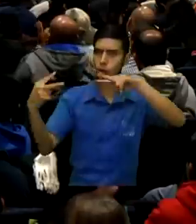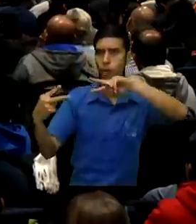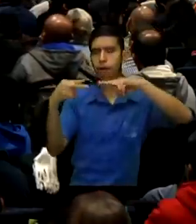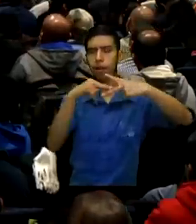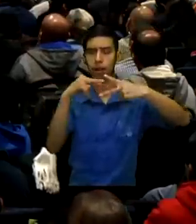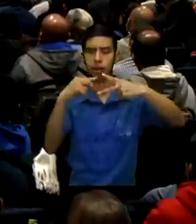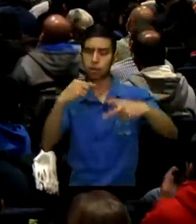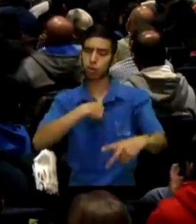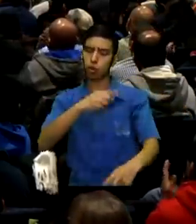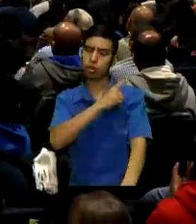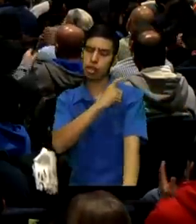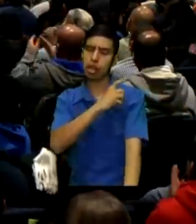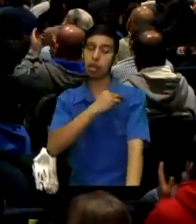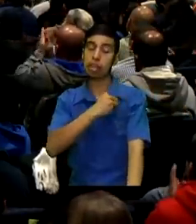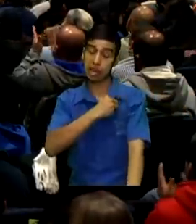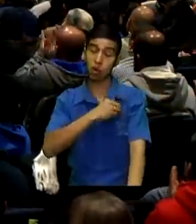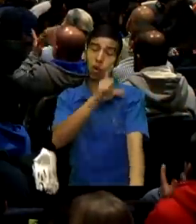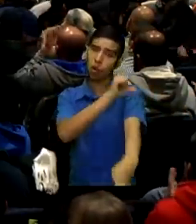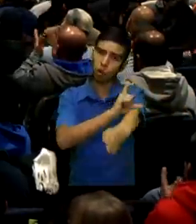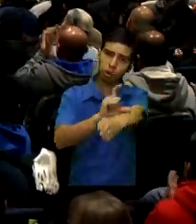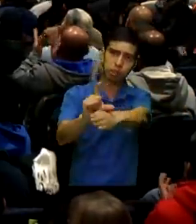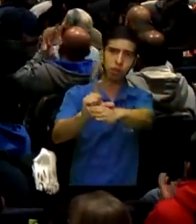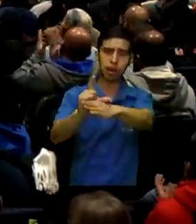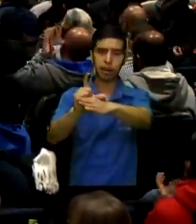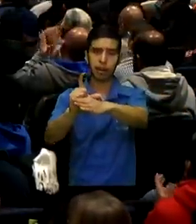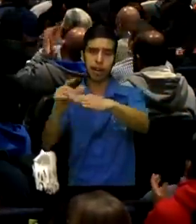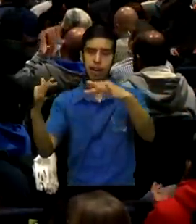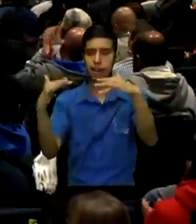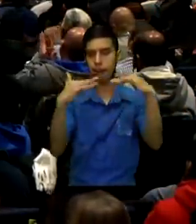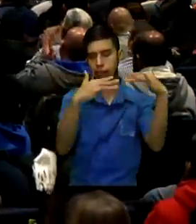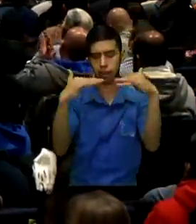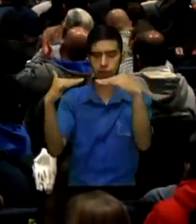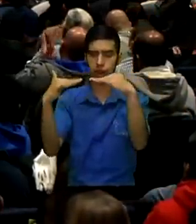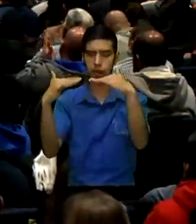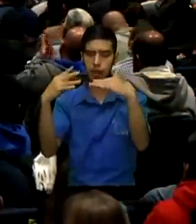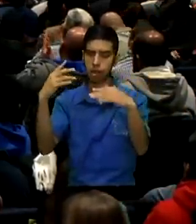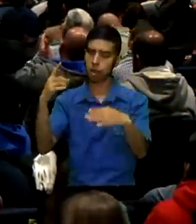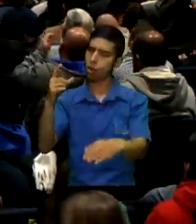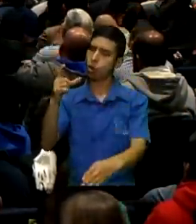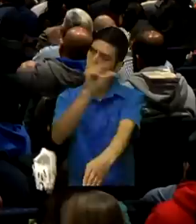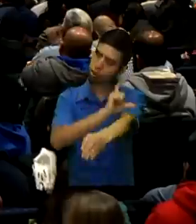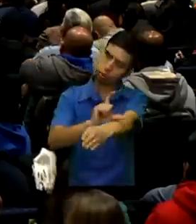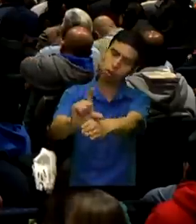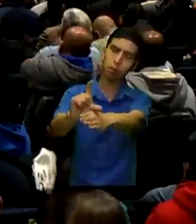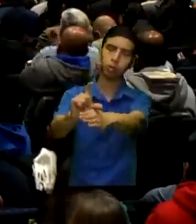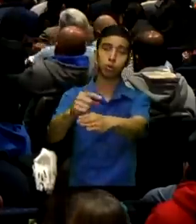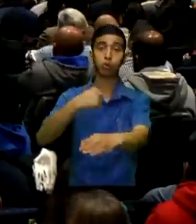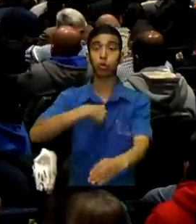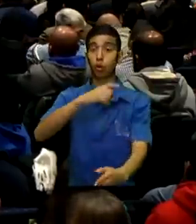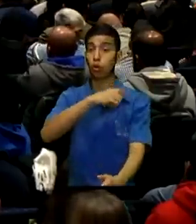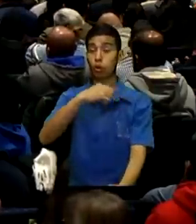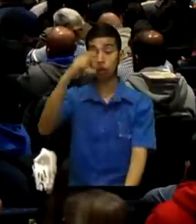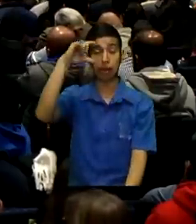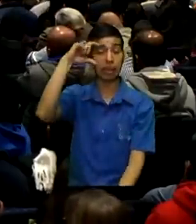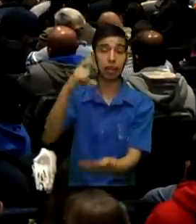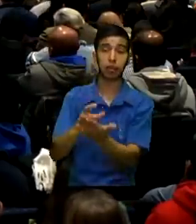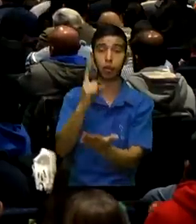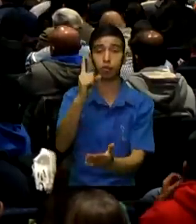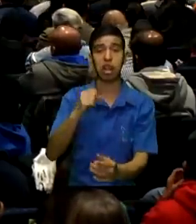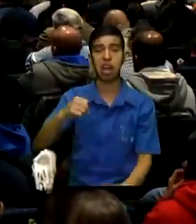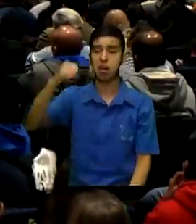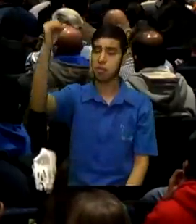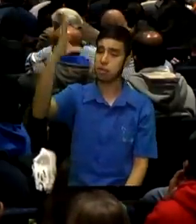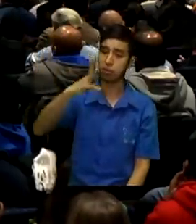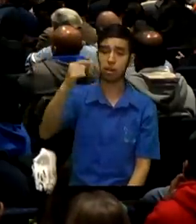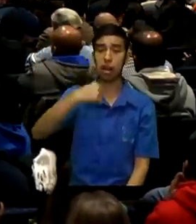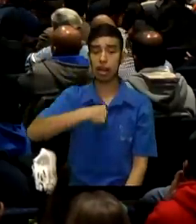vamos. Y yo creo que una de las bendiciones que nosotros tenemos en Guatemala,